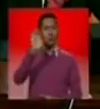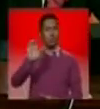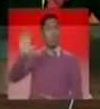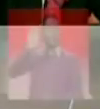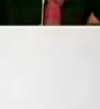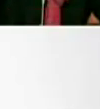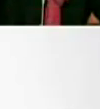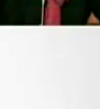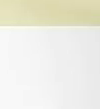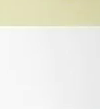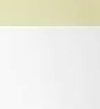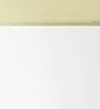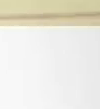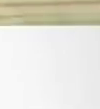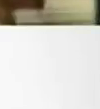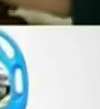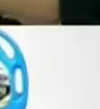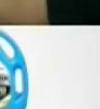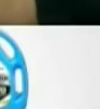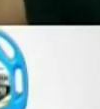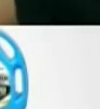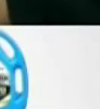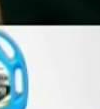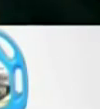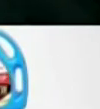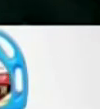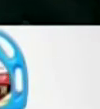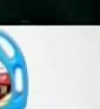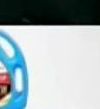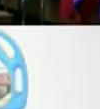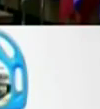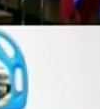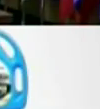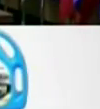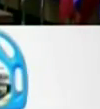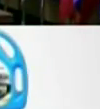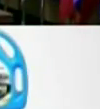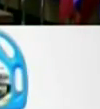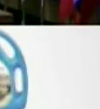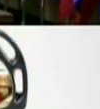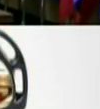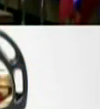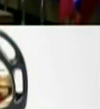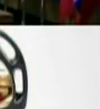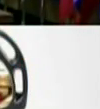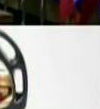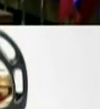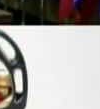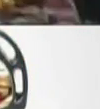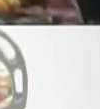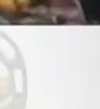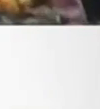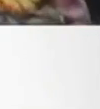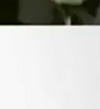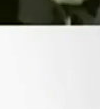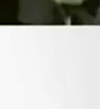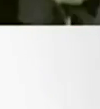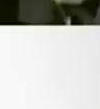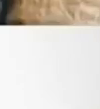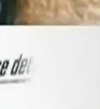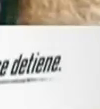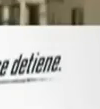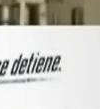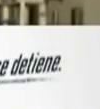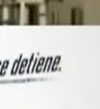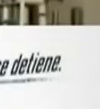se convierte en un socio comercial más del bloque europeo, que incluye 28 países y un mercado de más de 500 millones de consumidores. Se permitirá el